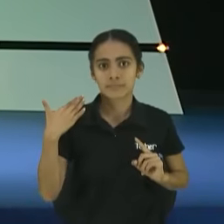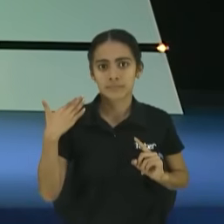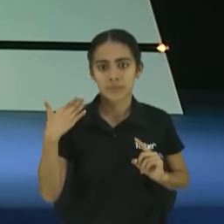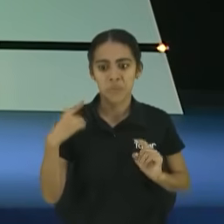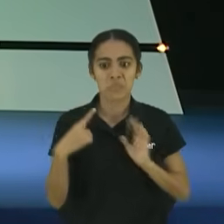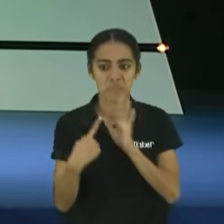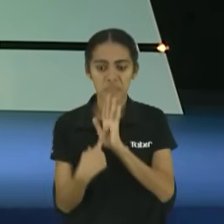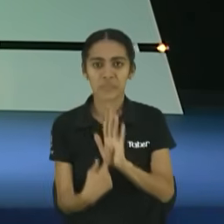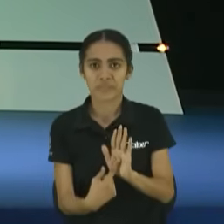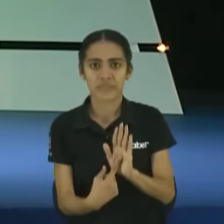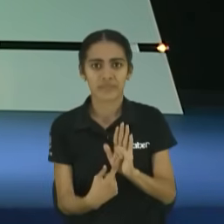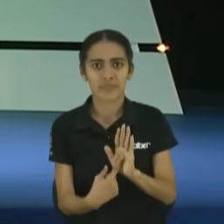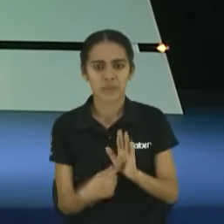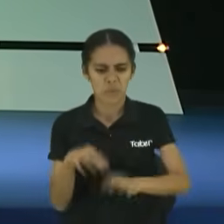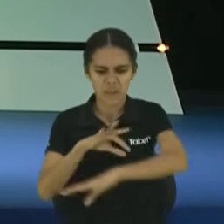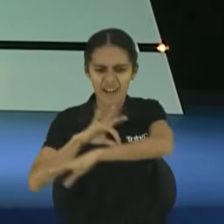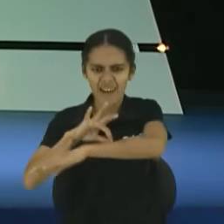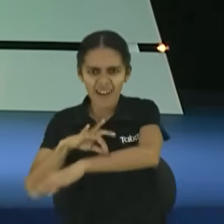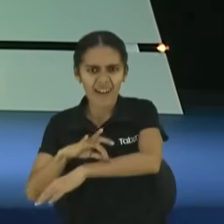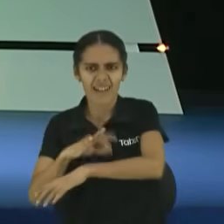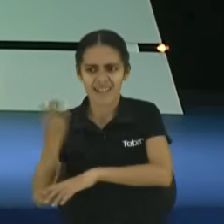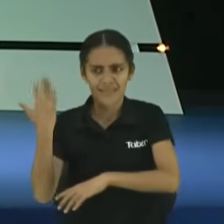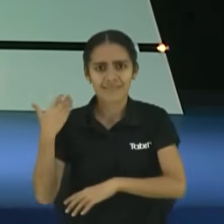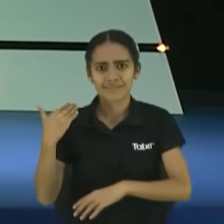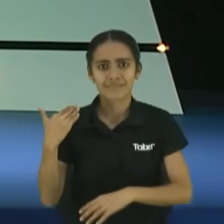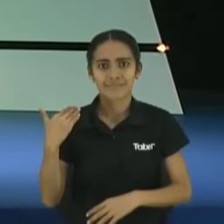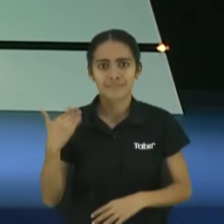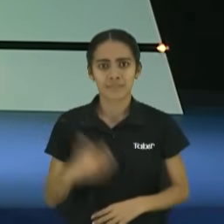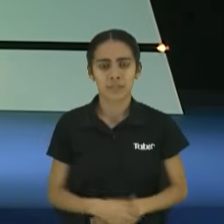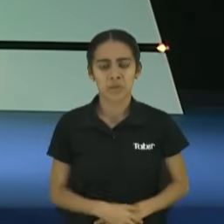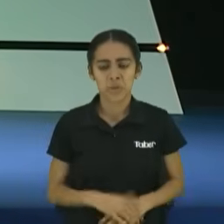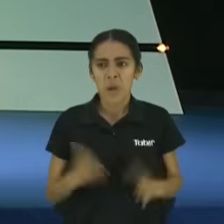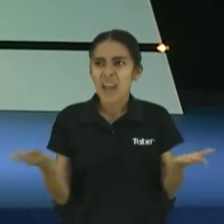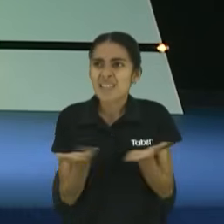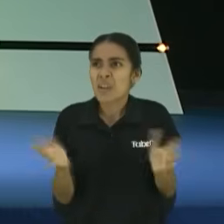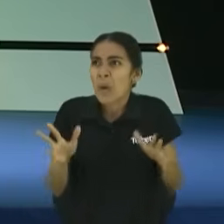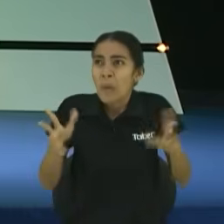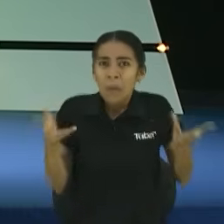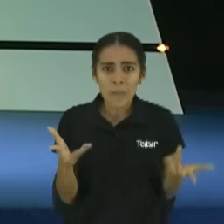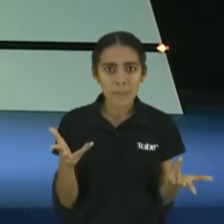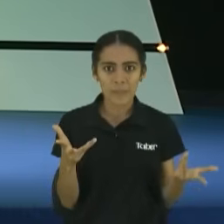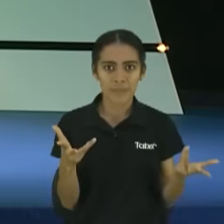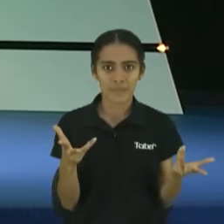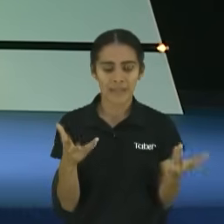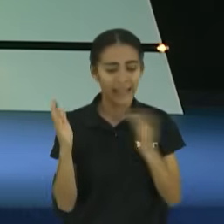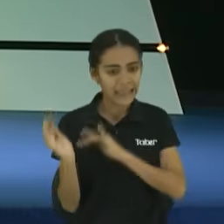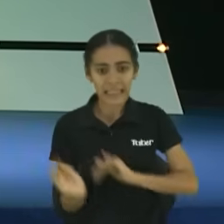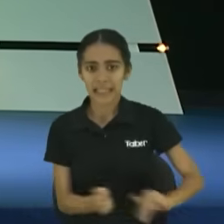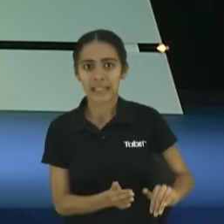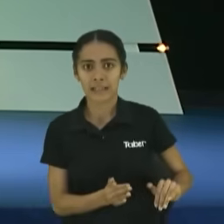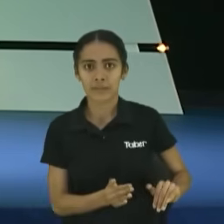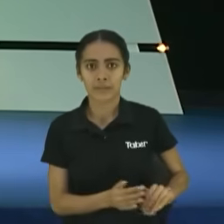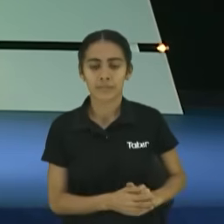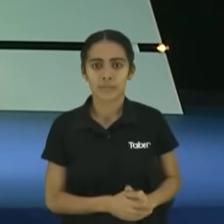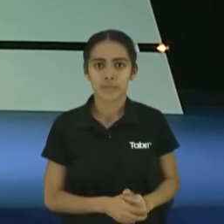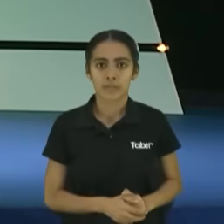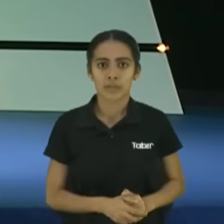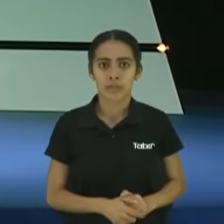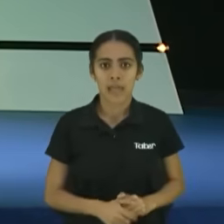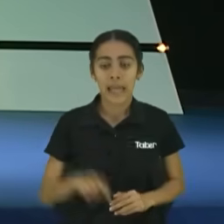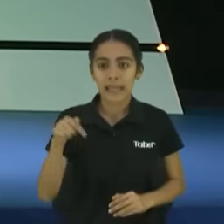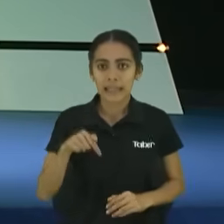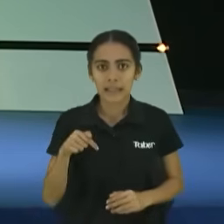si uno es carne, pues. Sí, señor. ¿Y cómo puedo hacer de dejar esto? ¿Alguien tiene una afición, pero seria, por el café